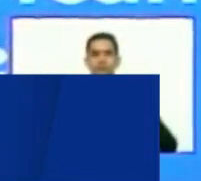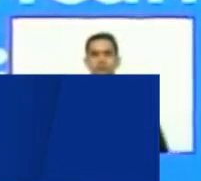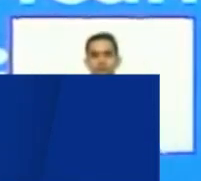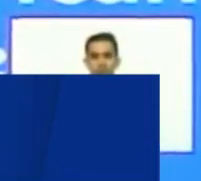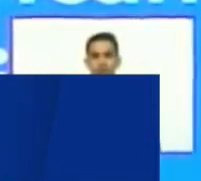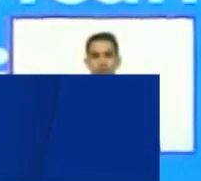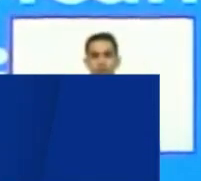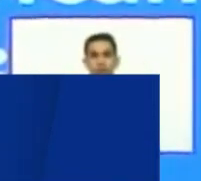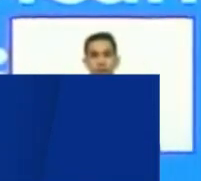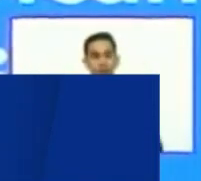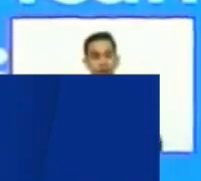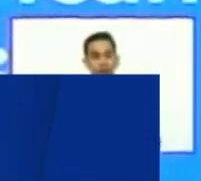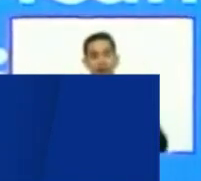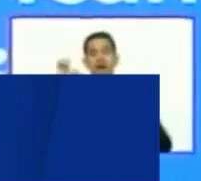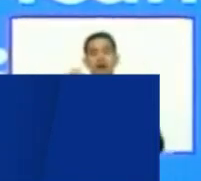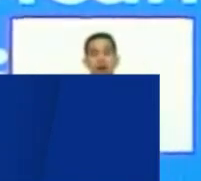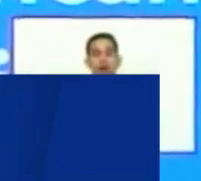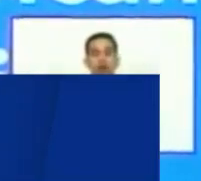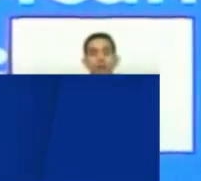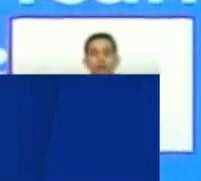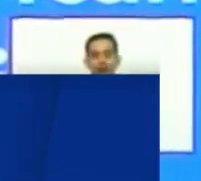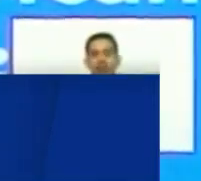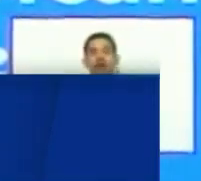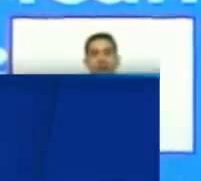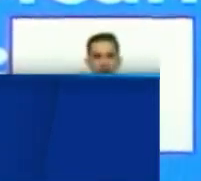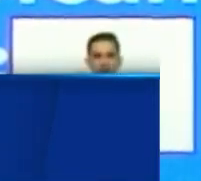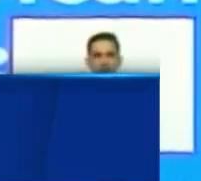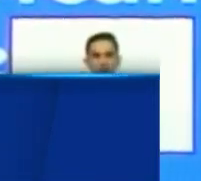En enero del 2024,